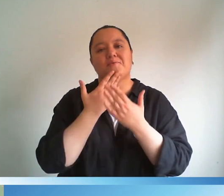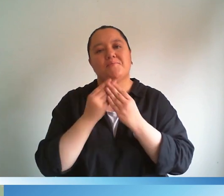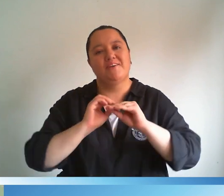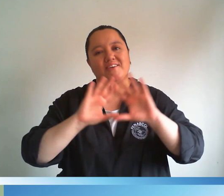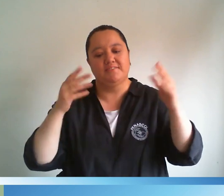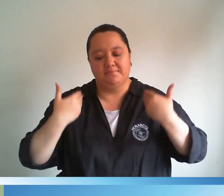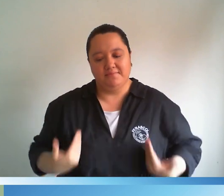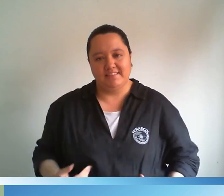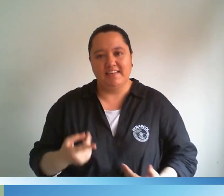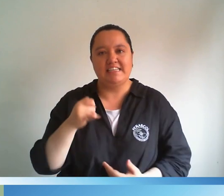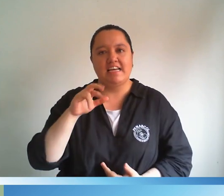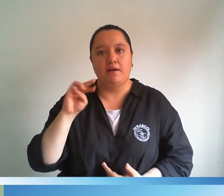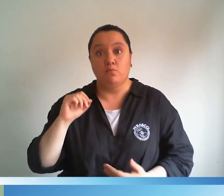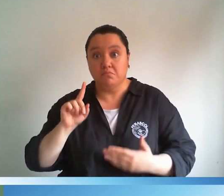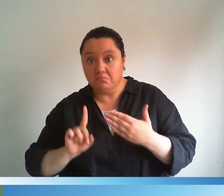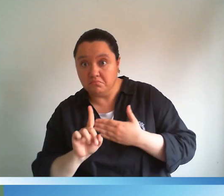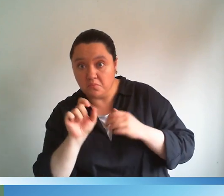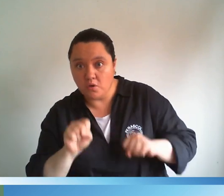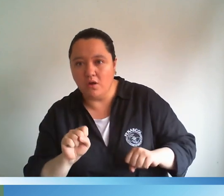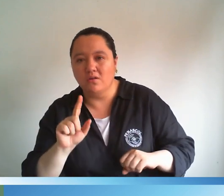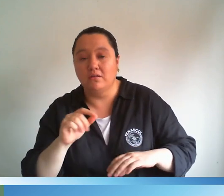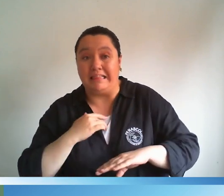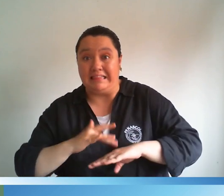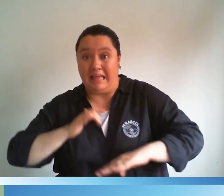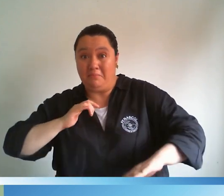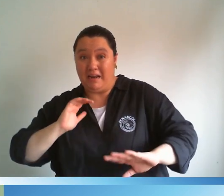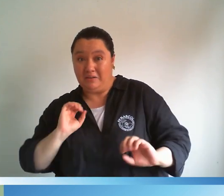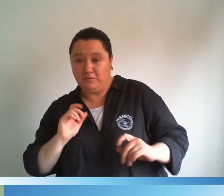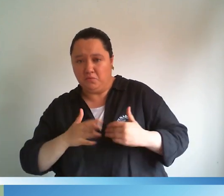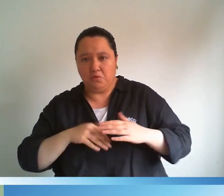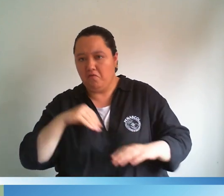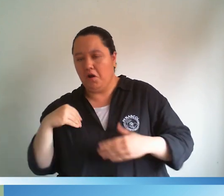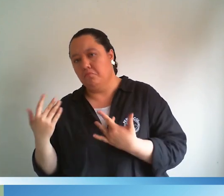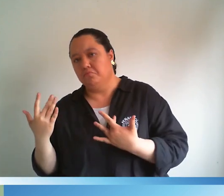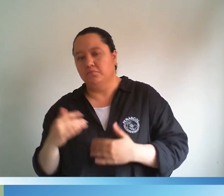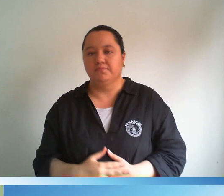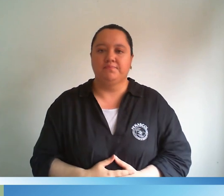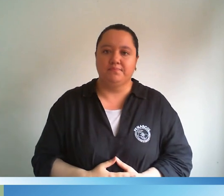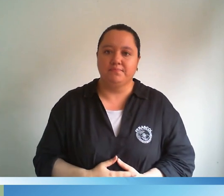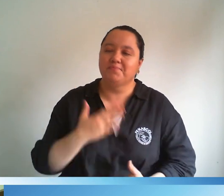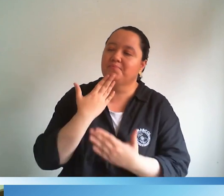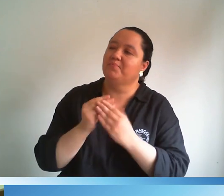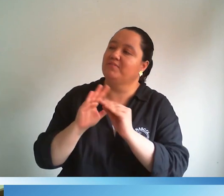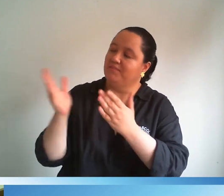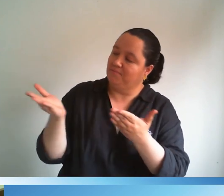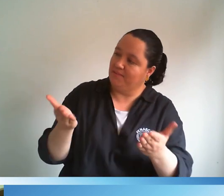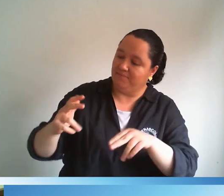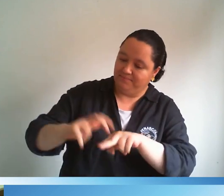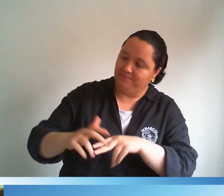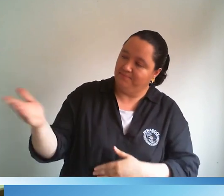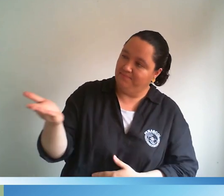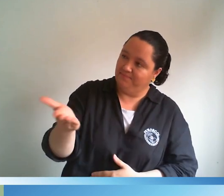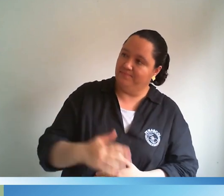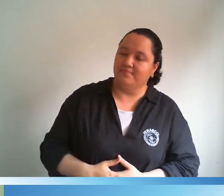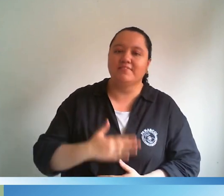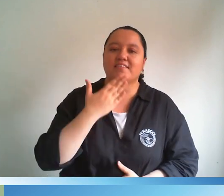Buenos días. Disculpen, soy Guillermo. ¿Puedo pasar? Porque si es muy temprano, puedo esperar afuera. Buenos días. Pasa,